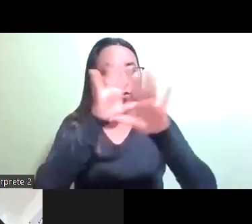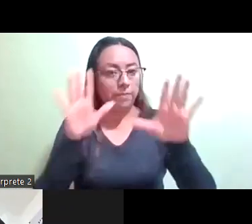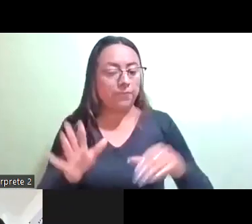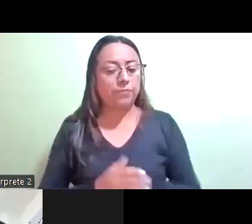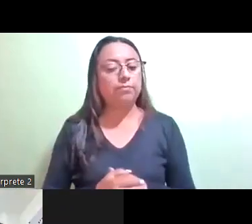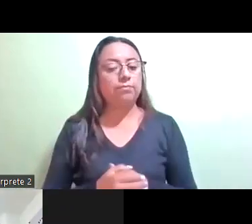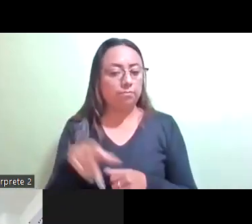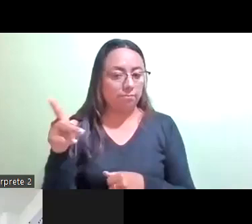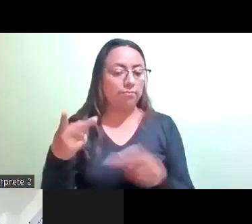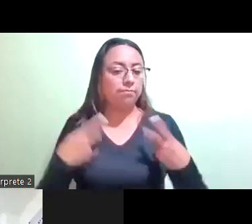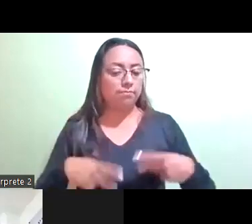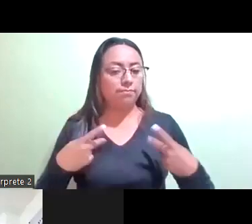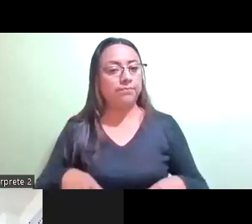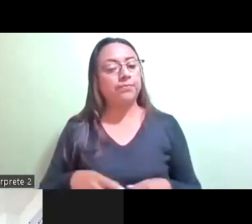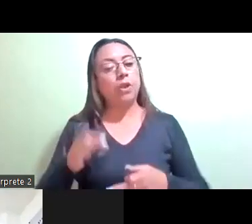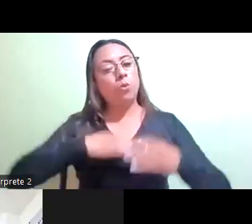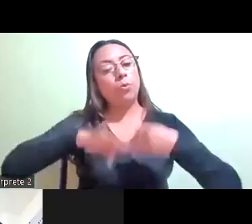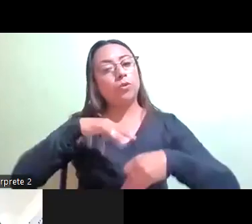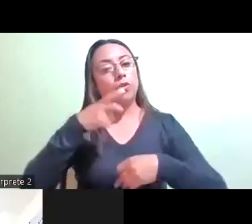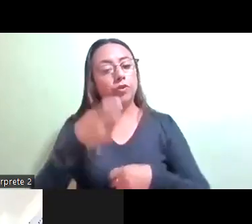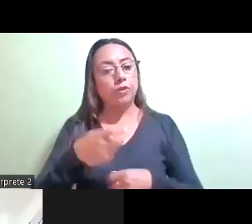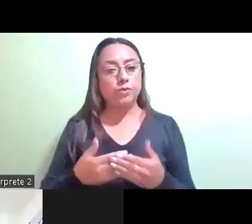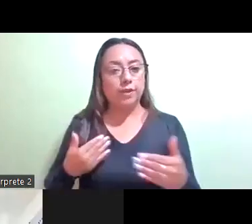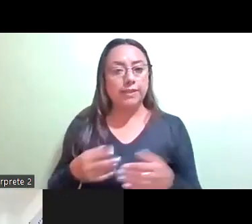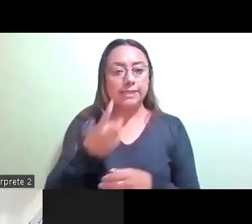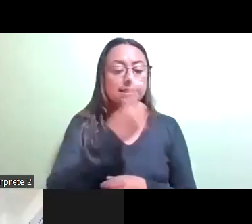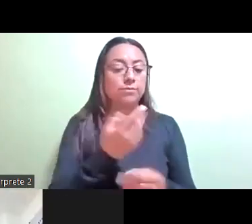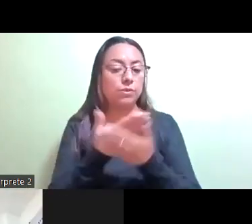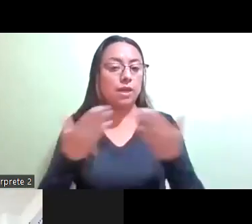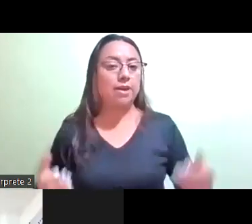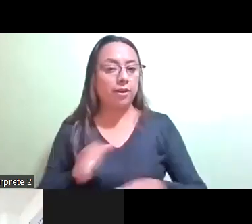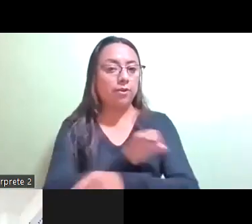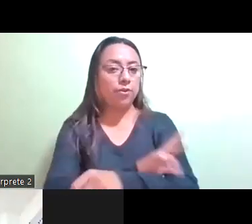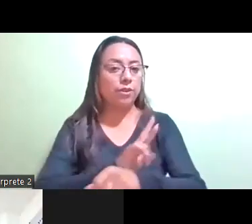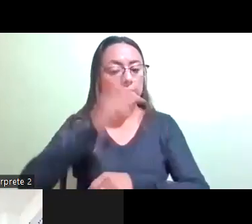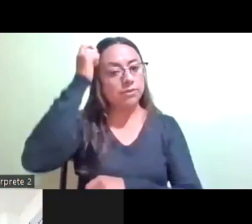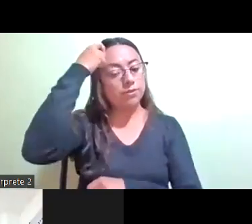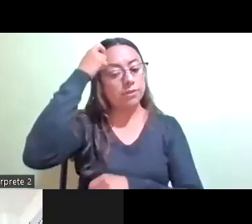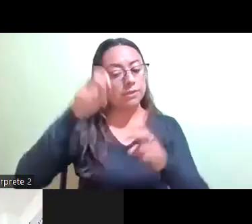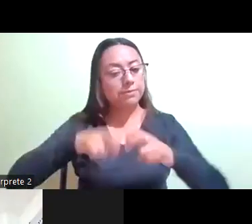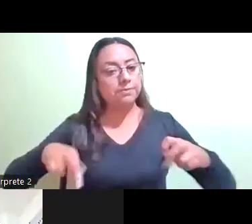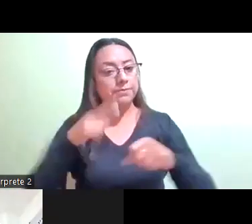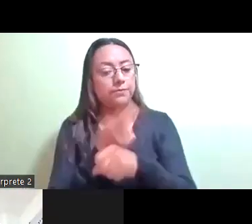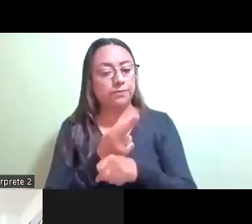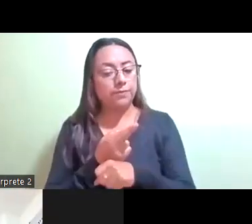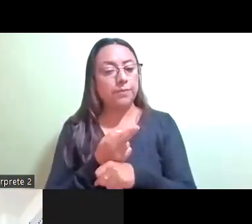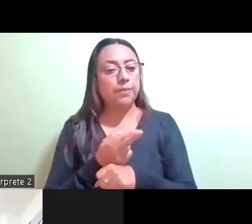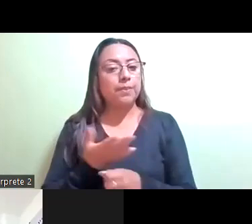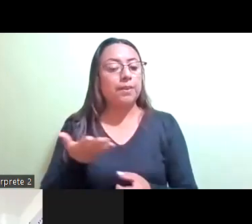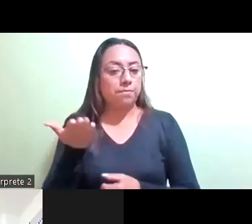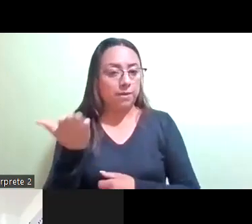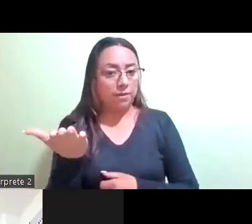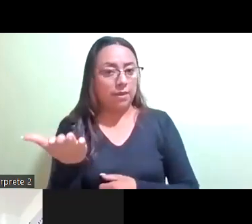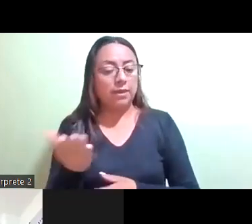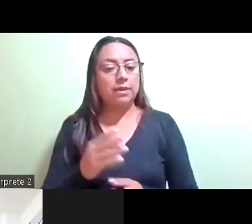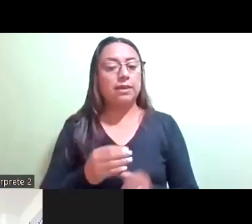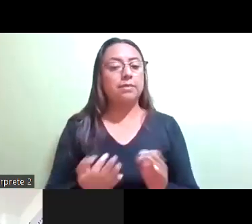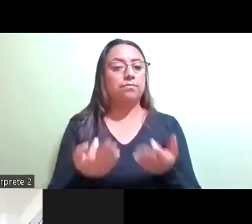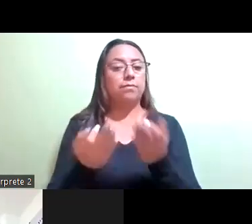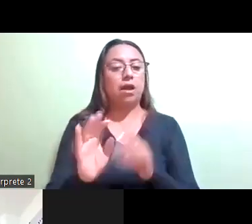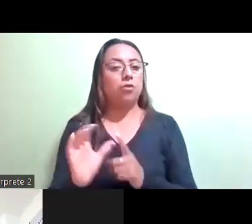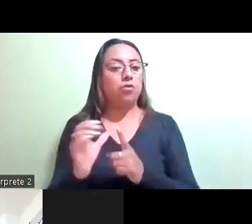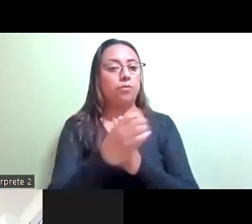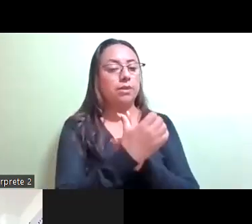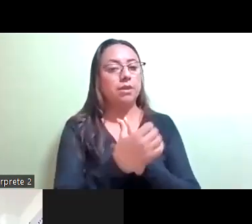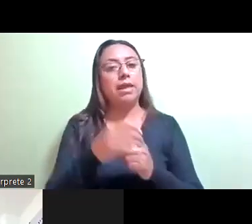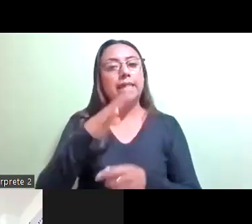recurrente. Derivado de lo anterior, la Coordinación de Servicios Parlamentarios solicitó someter a Comité de Transparencia para declarar la inexistencia de la